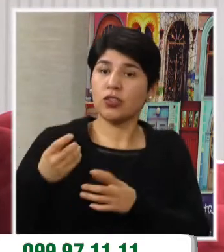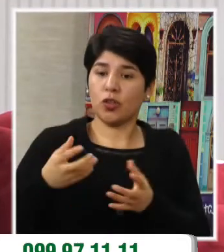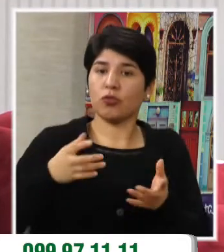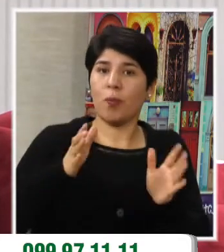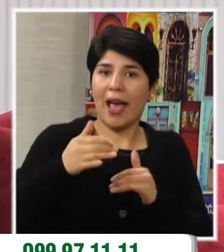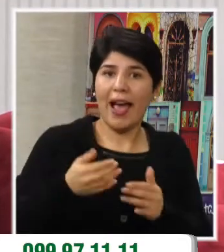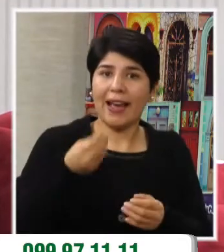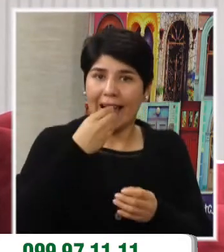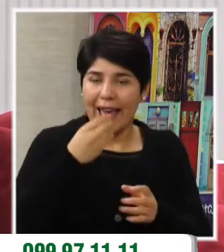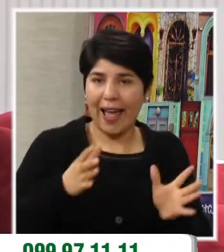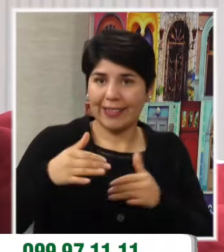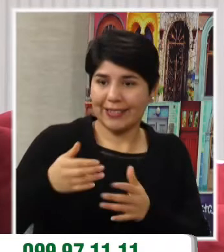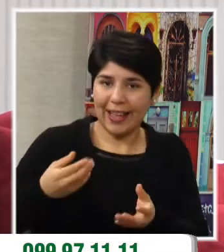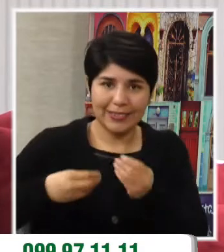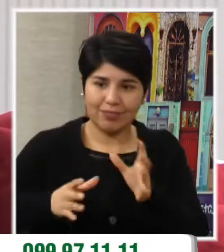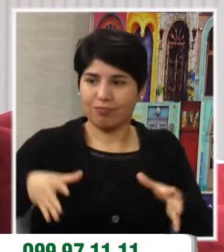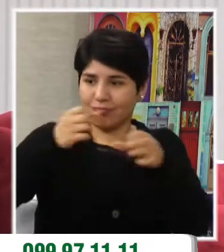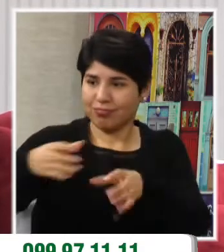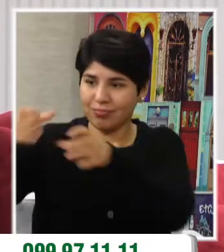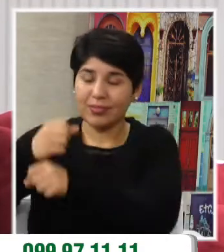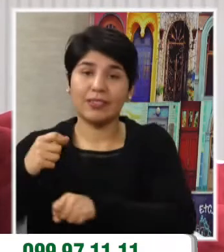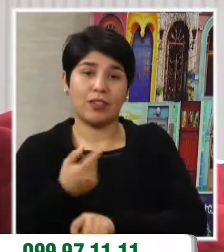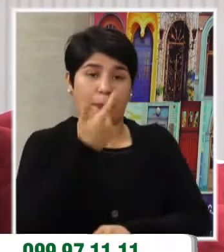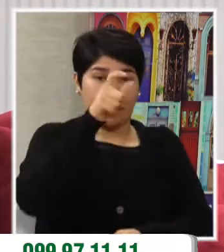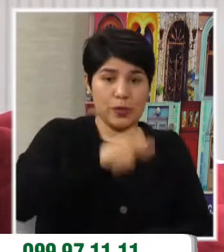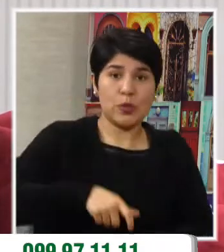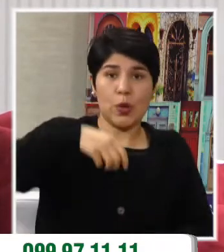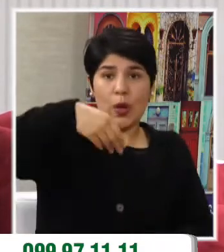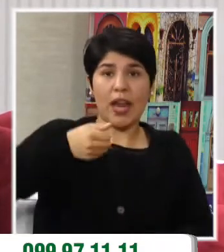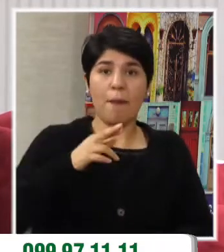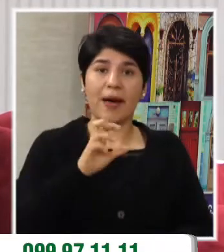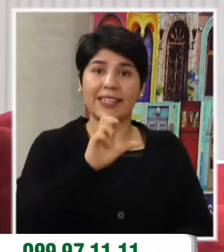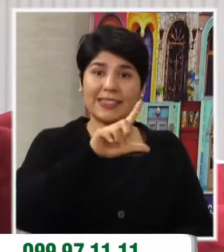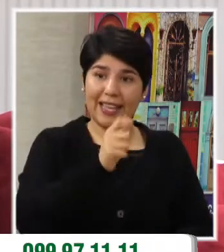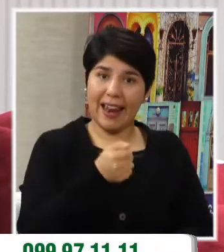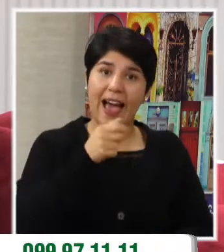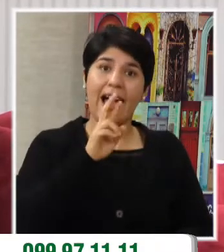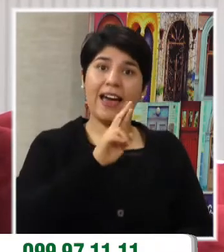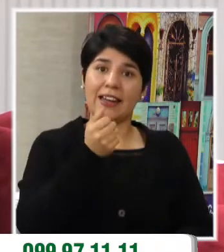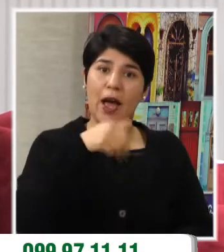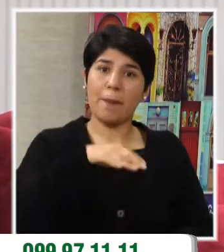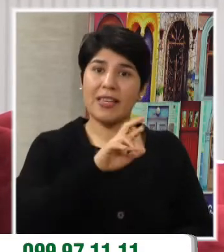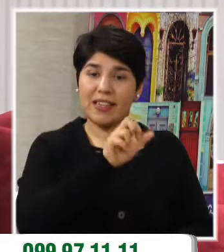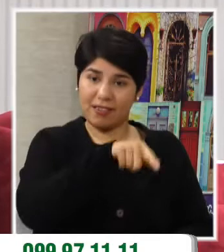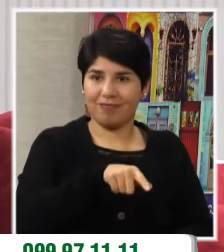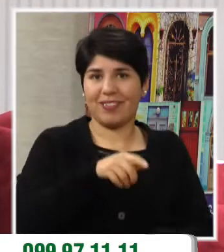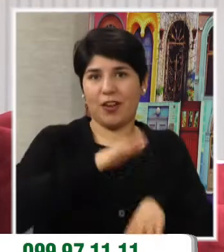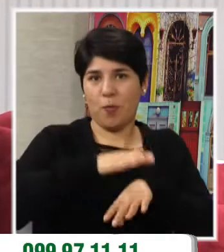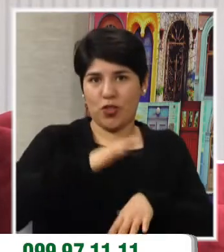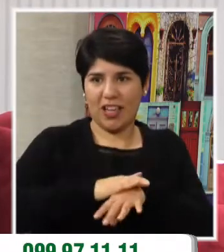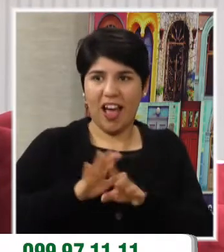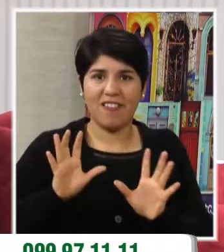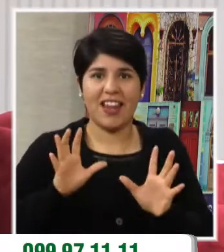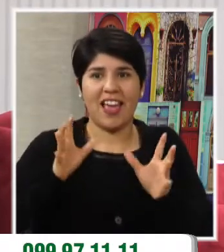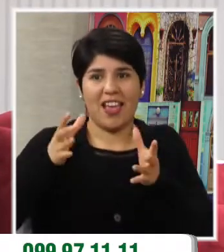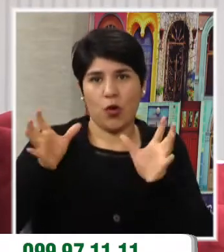marcela ramírez que es la técnica que depende de la dirección que trabaja con con esa comunidad éste gestionamos